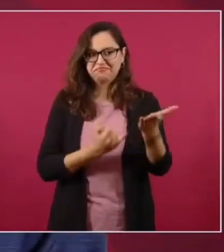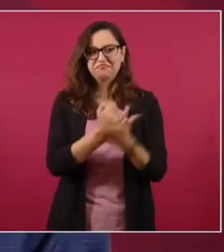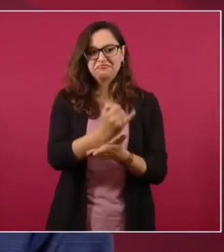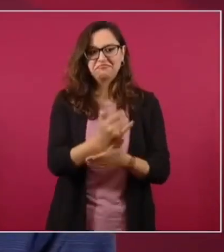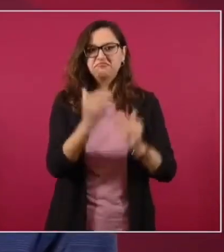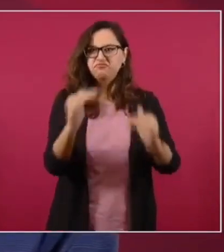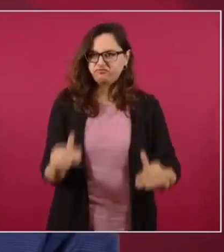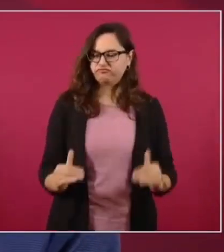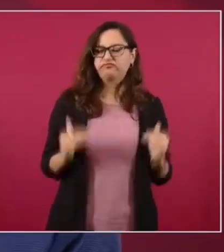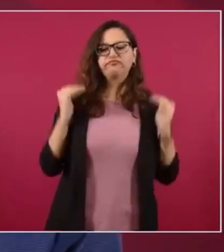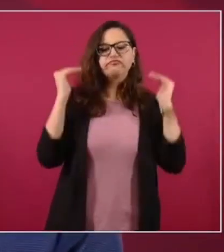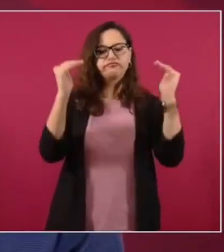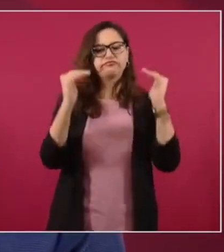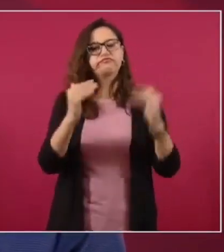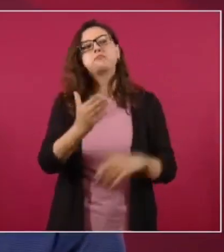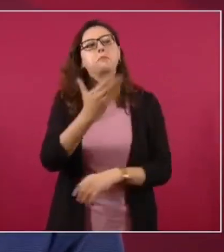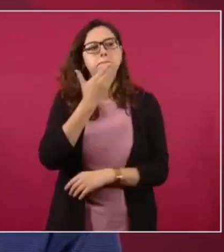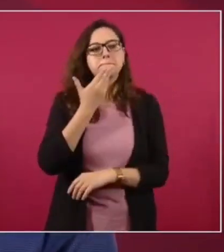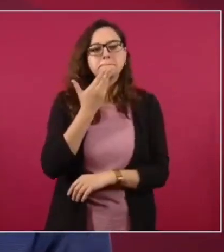nivel,